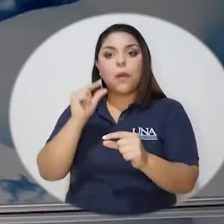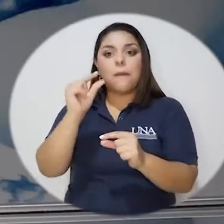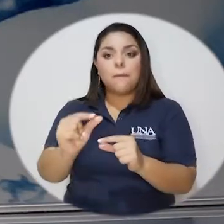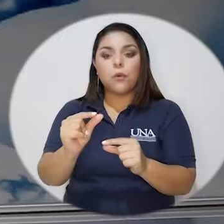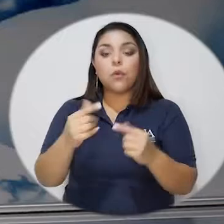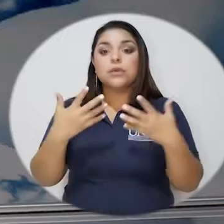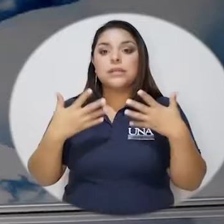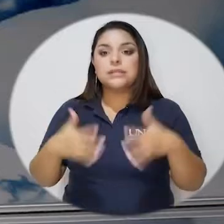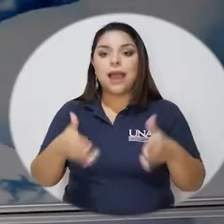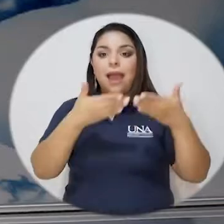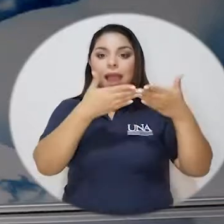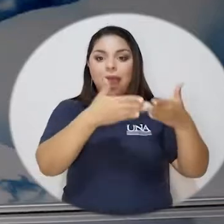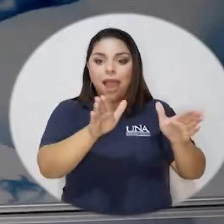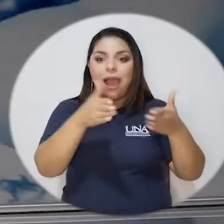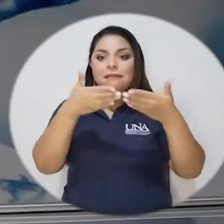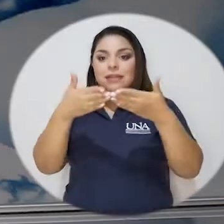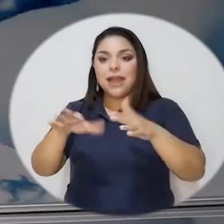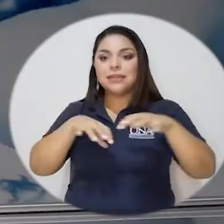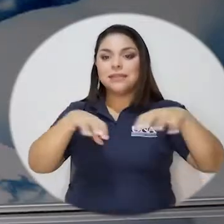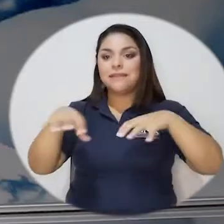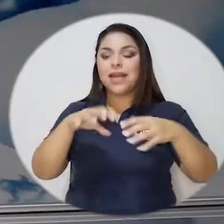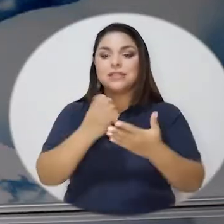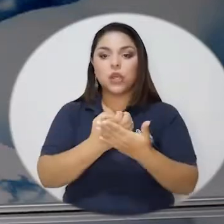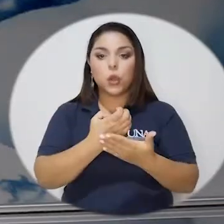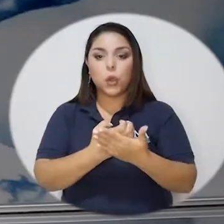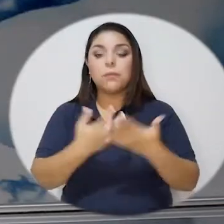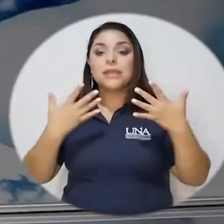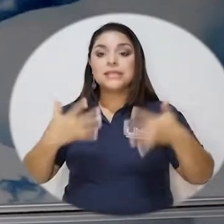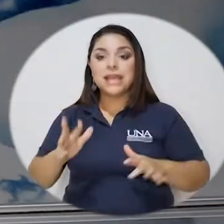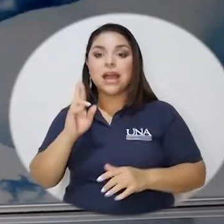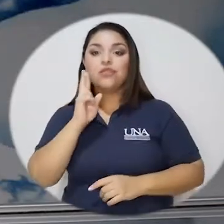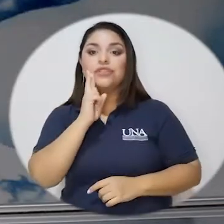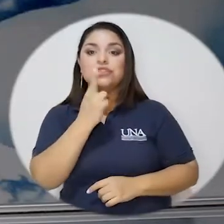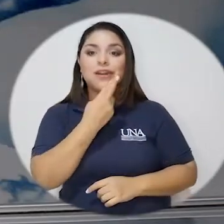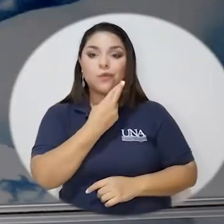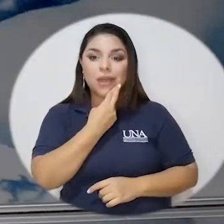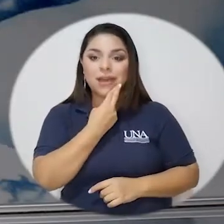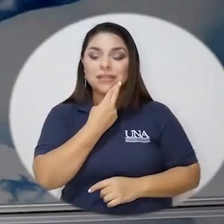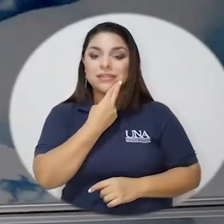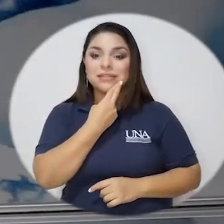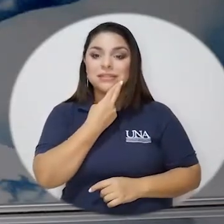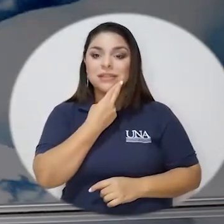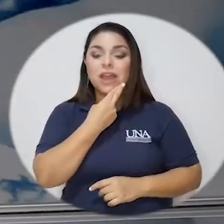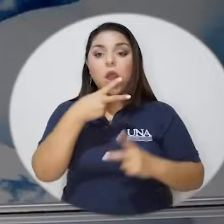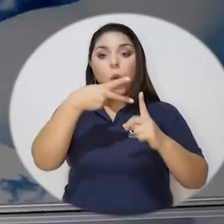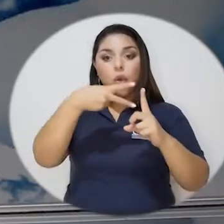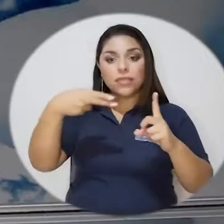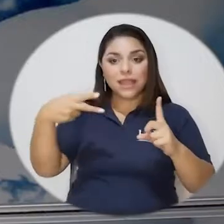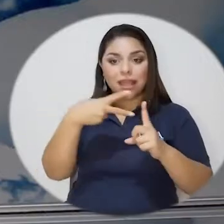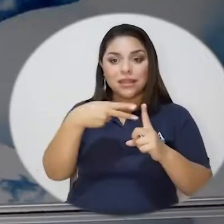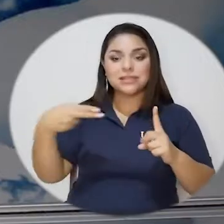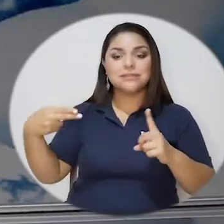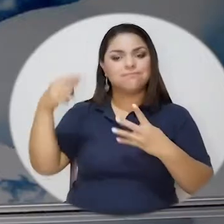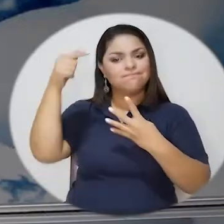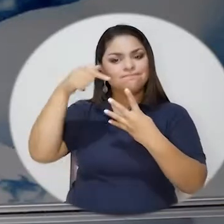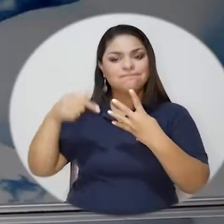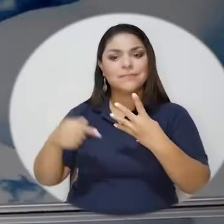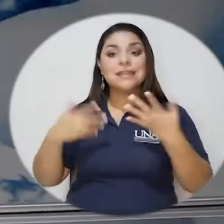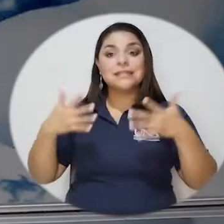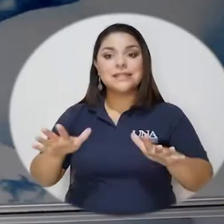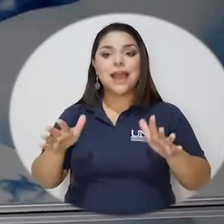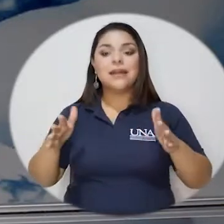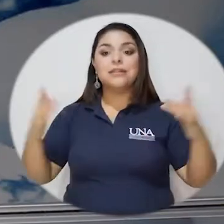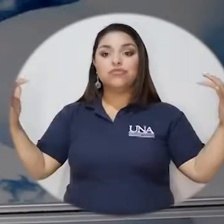poco ya se han ido abriendo las actividades económicas, ya los restaurantes, los hoteles,